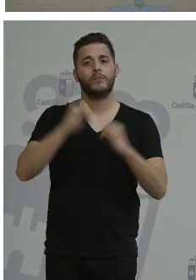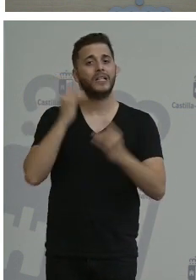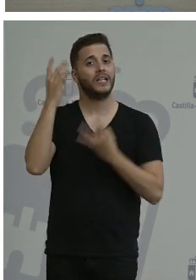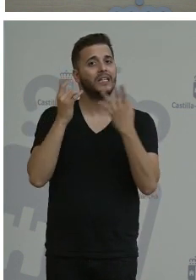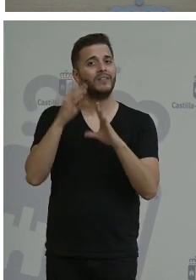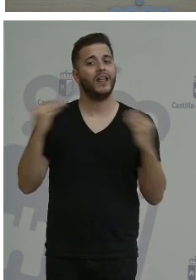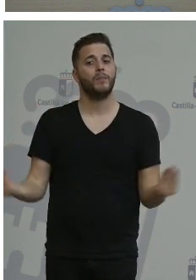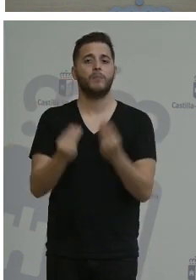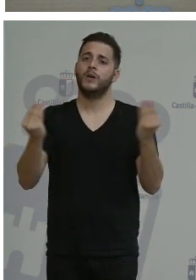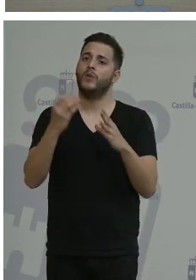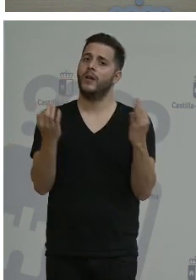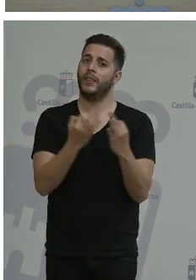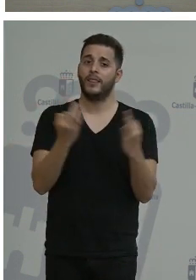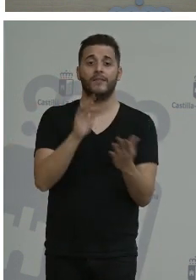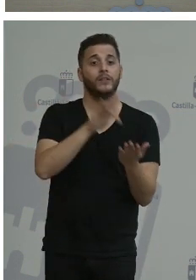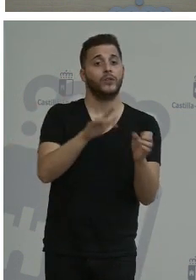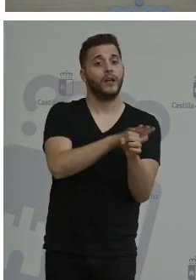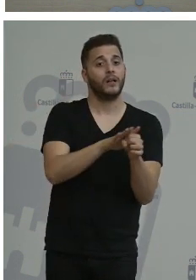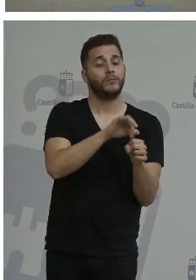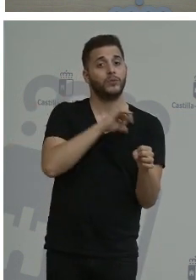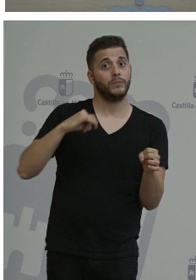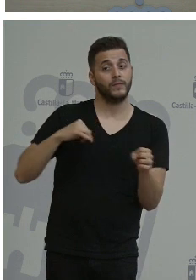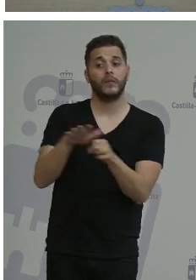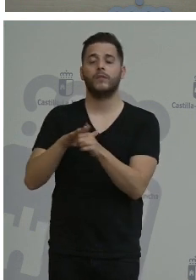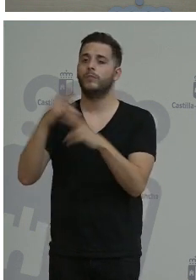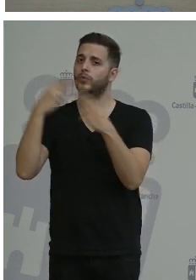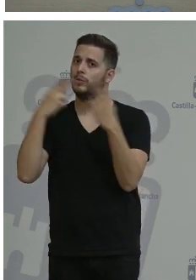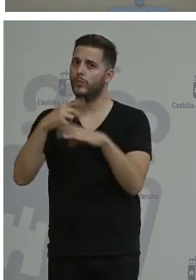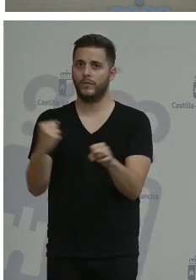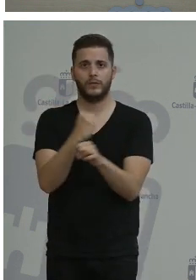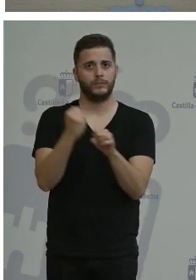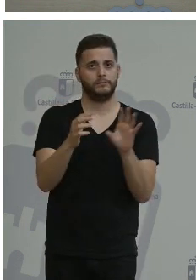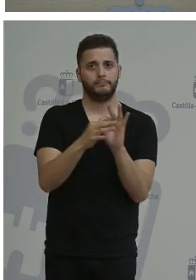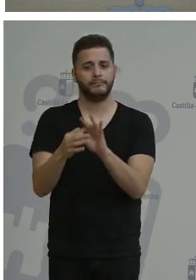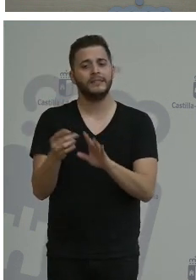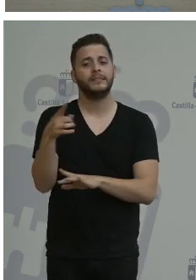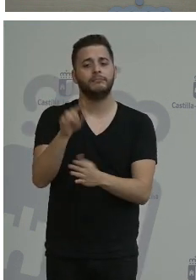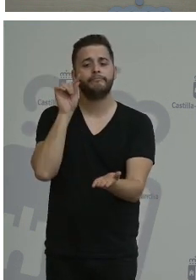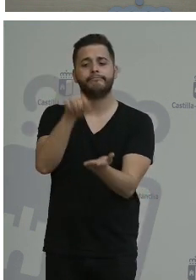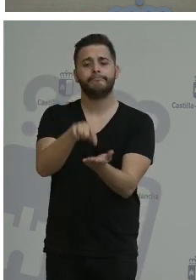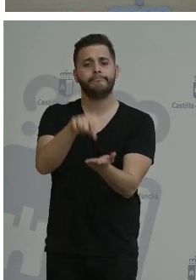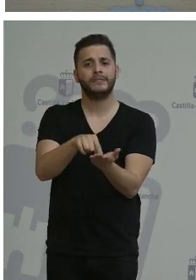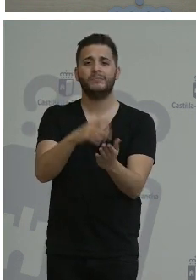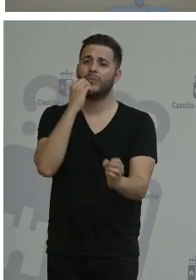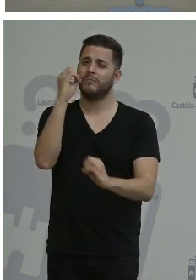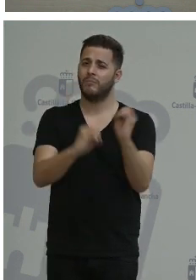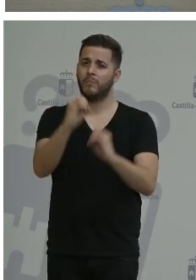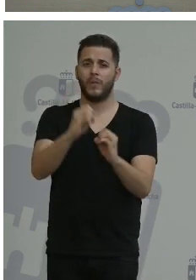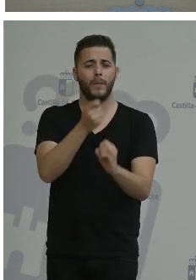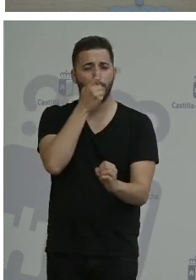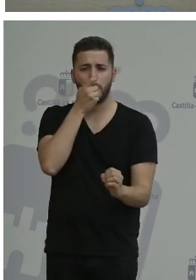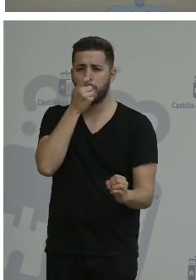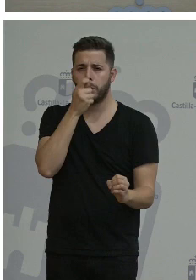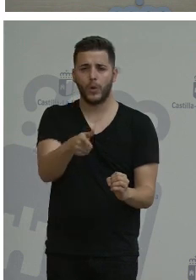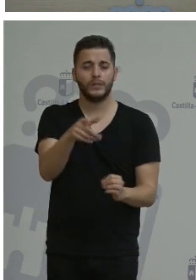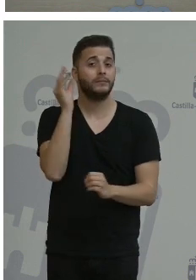tanto en empleo privado como en empleo público y especialmente hacer un hincapié en las bajas tasas de actividad que están teniendo las